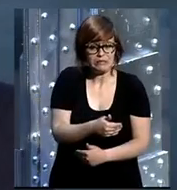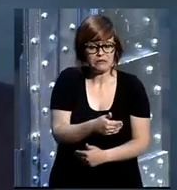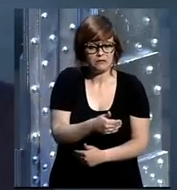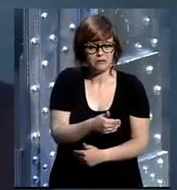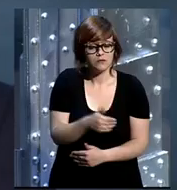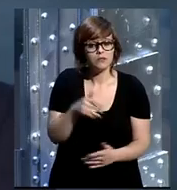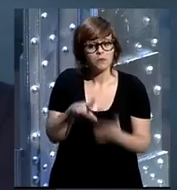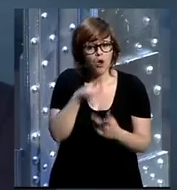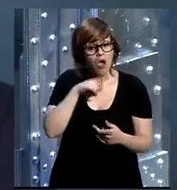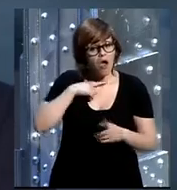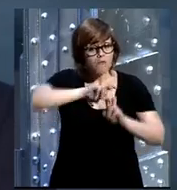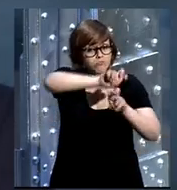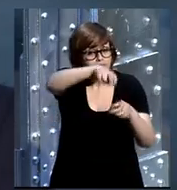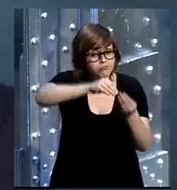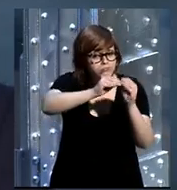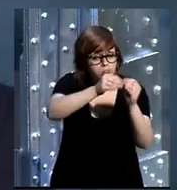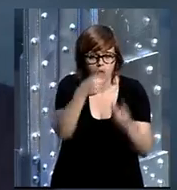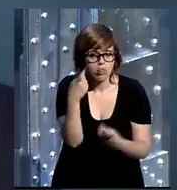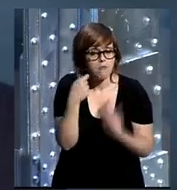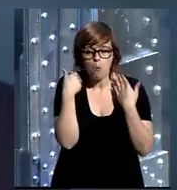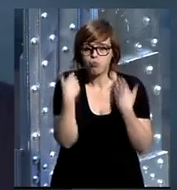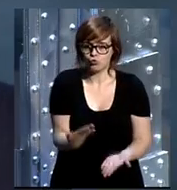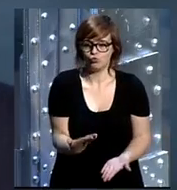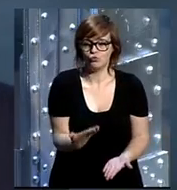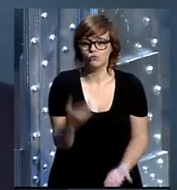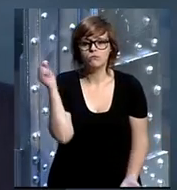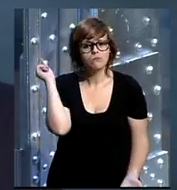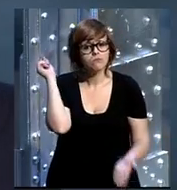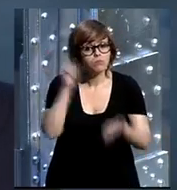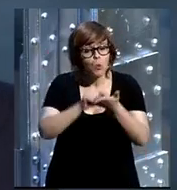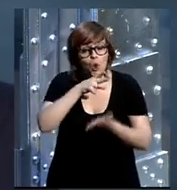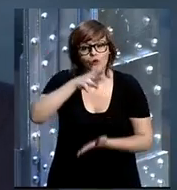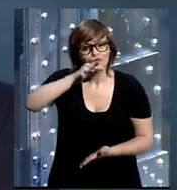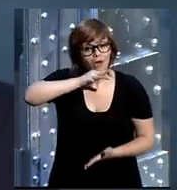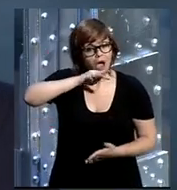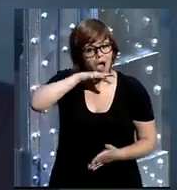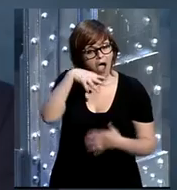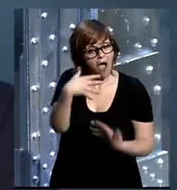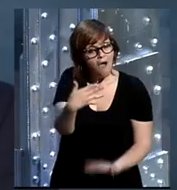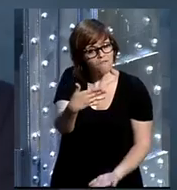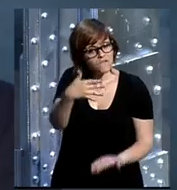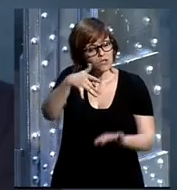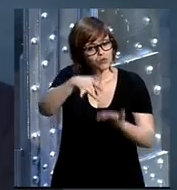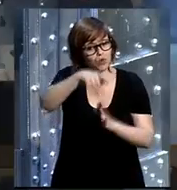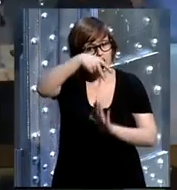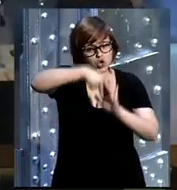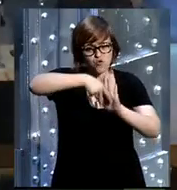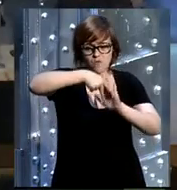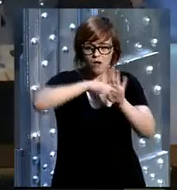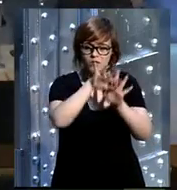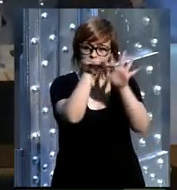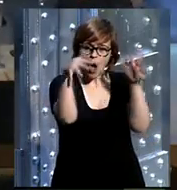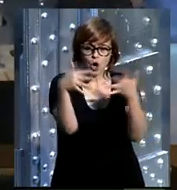tiene que hacer pronto porque hoy todavía estamos a tiempo de que la normativa global común